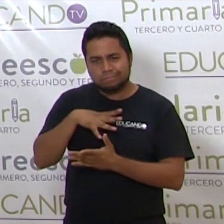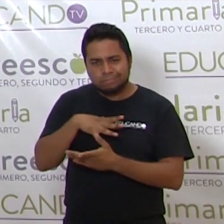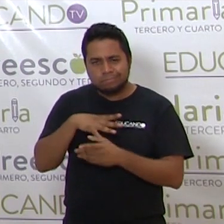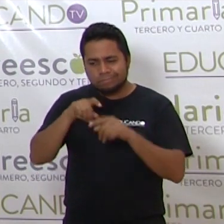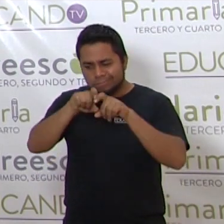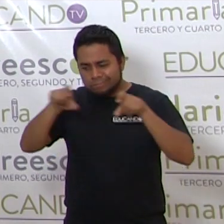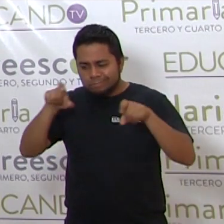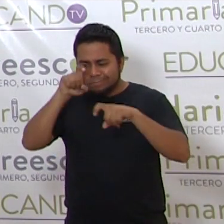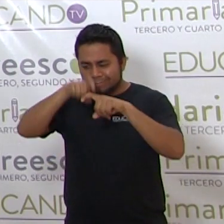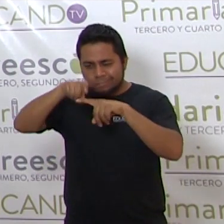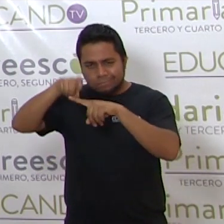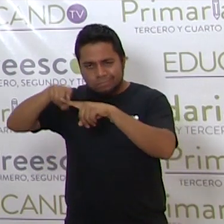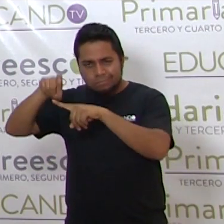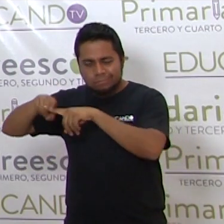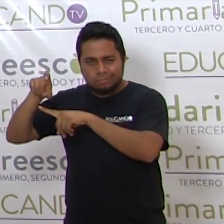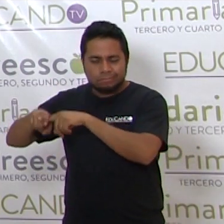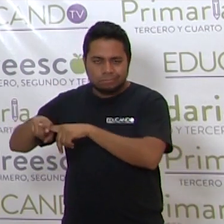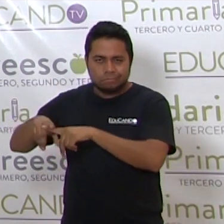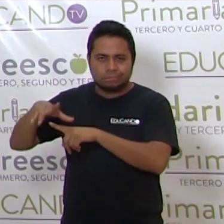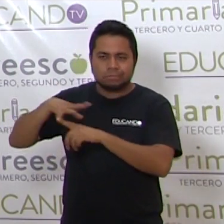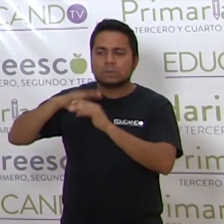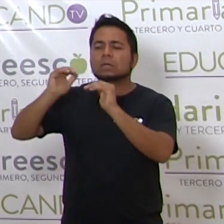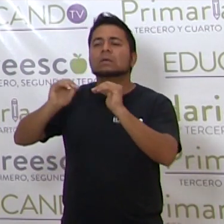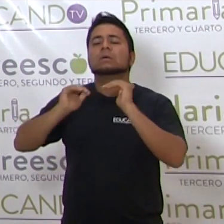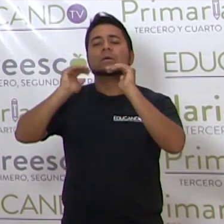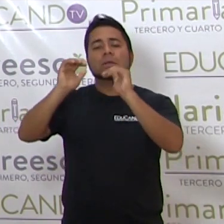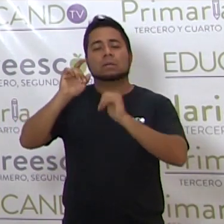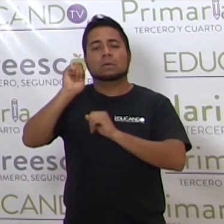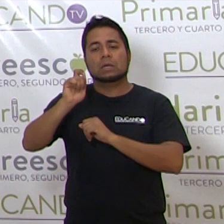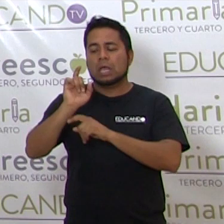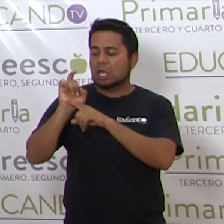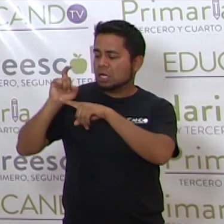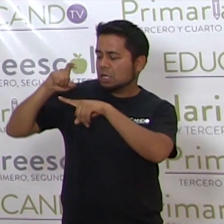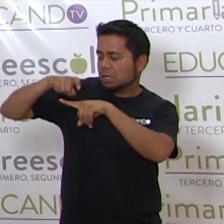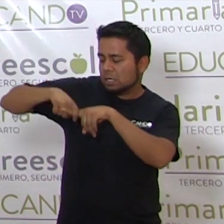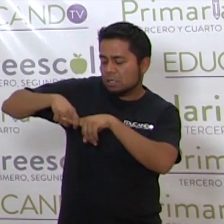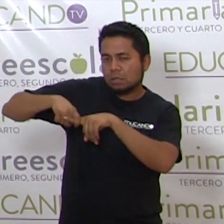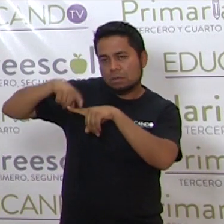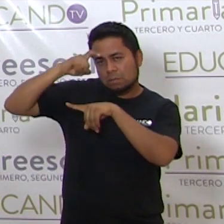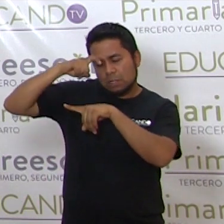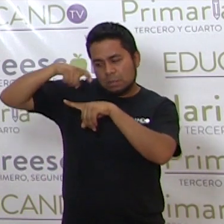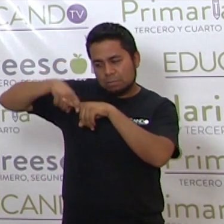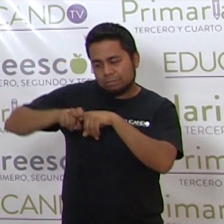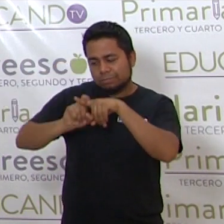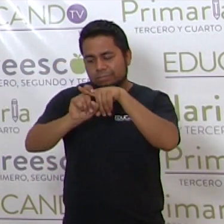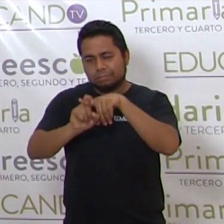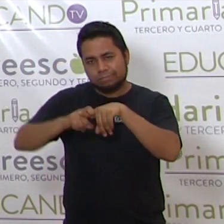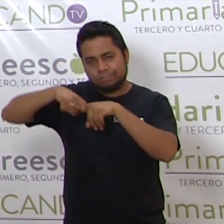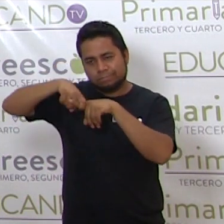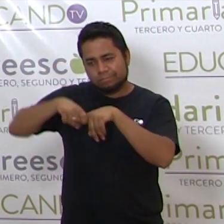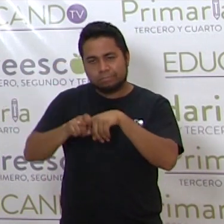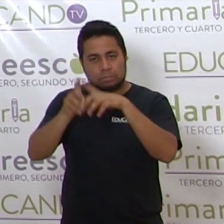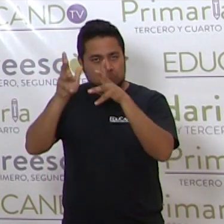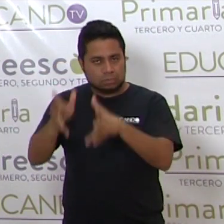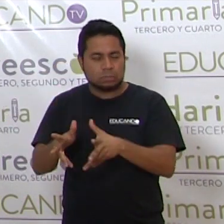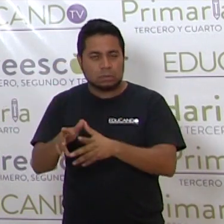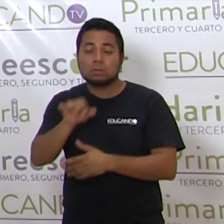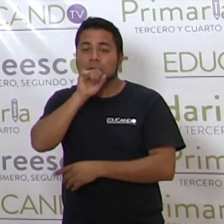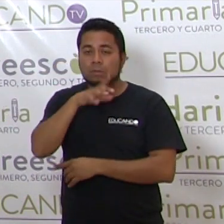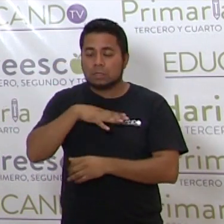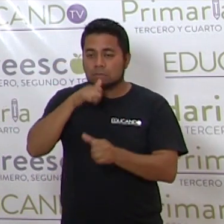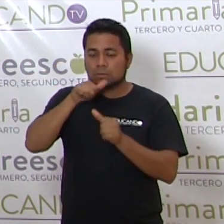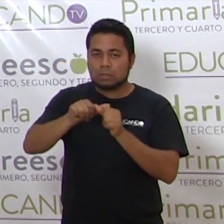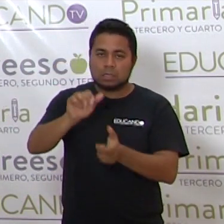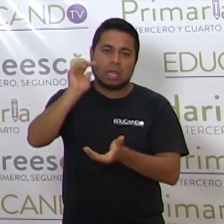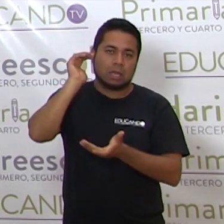prenda y que tiene en su parte superior un gancho para suspenderlo de una barra también ahí va con